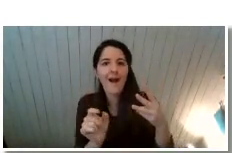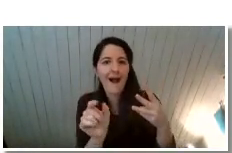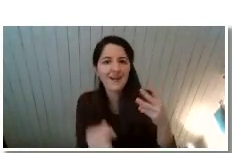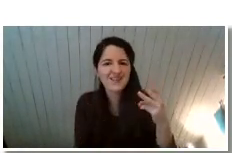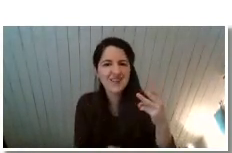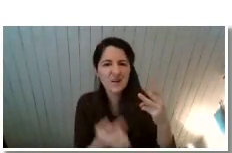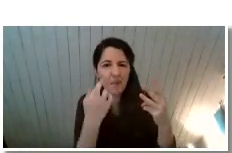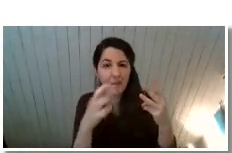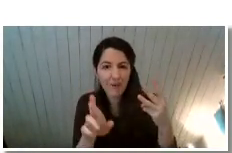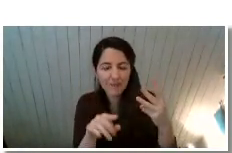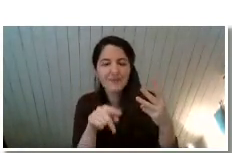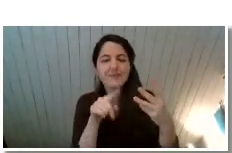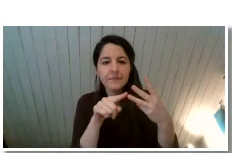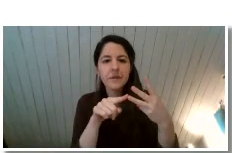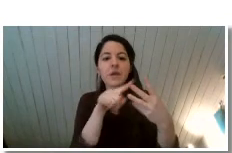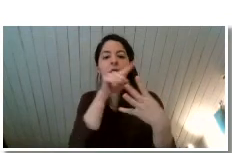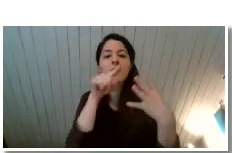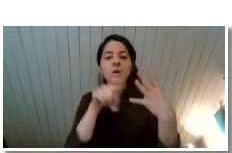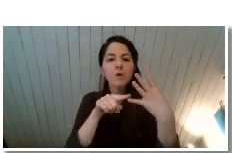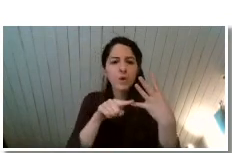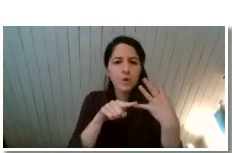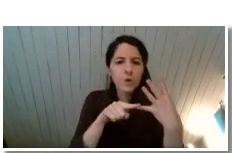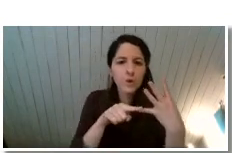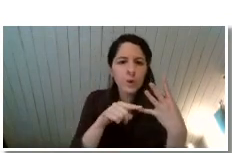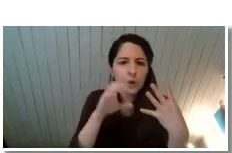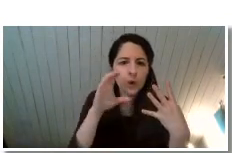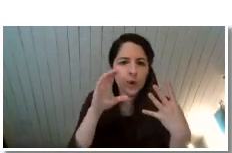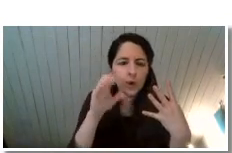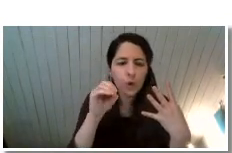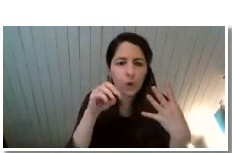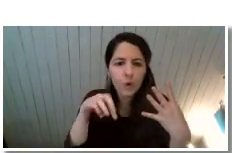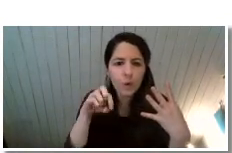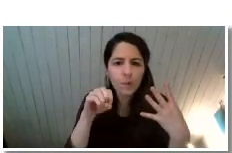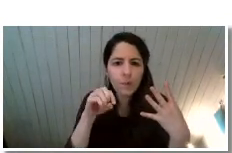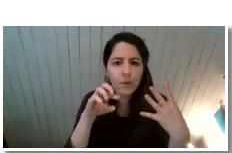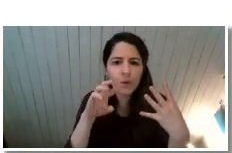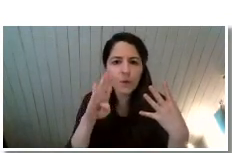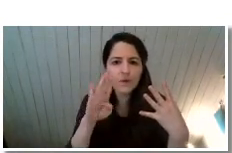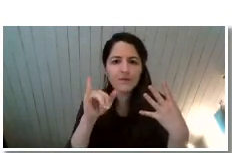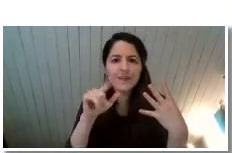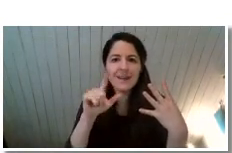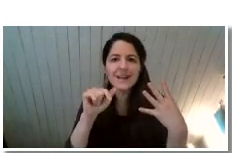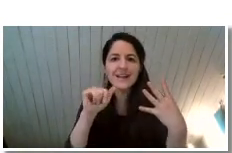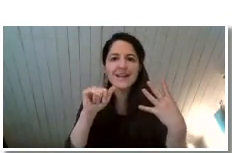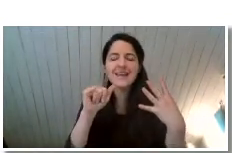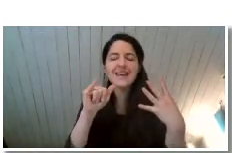comorbilidades. ¿A qué me refiero con esto? Obesidad, diabetes, hipertensión,